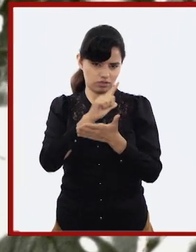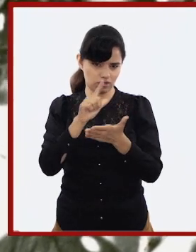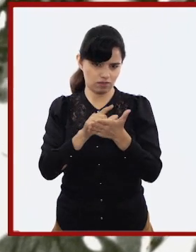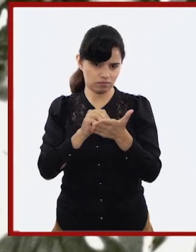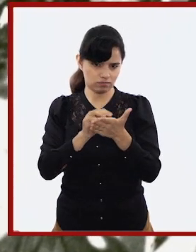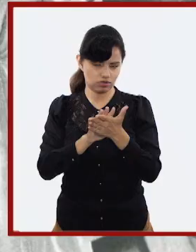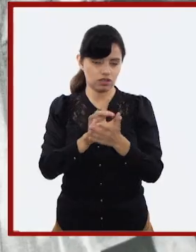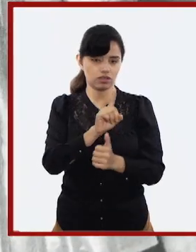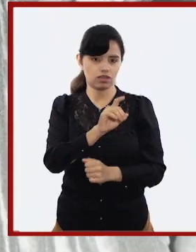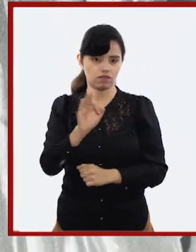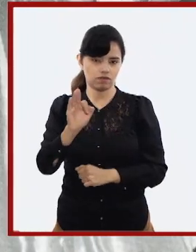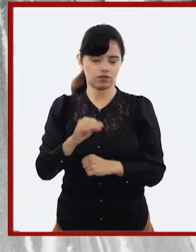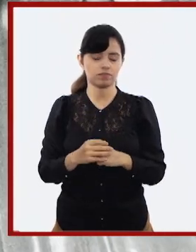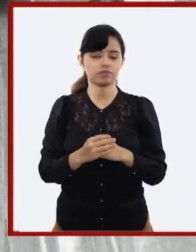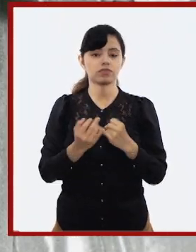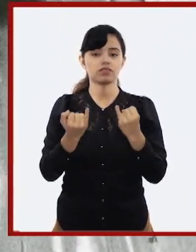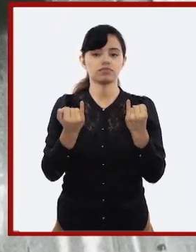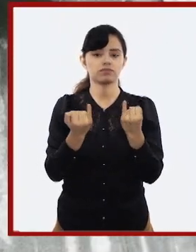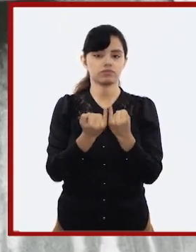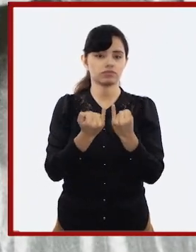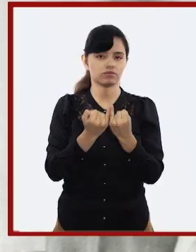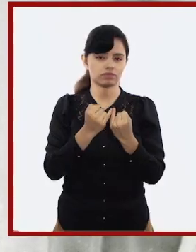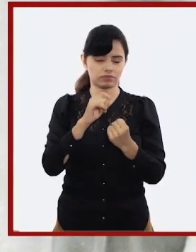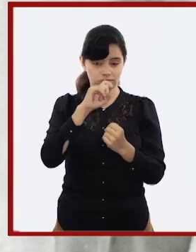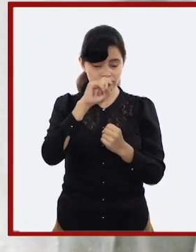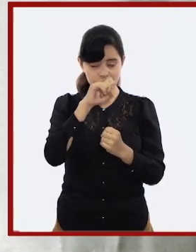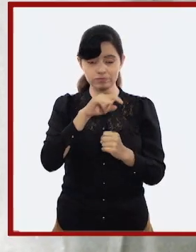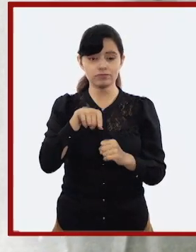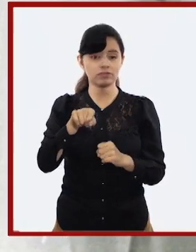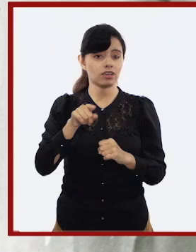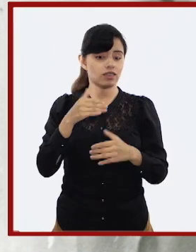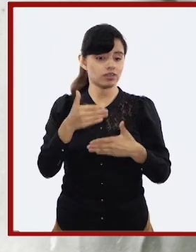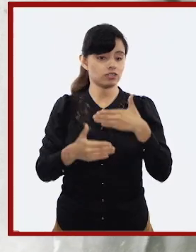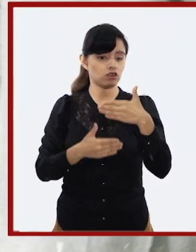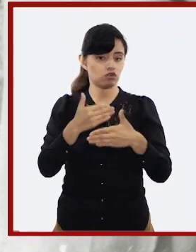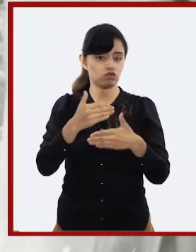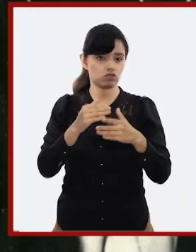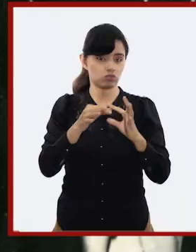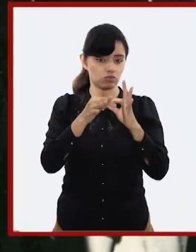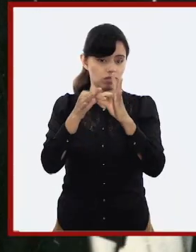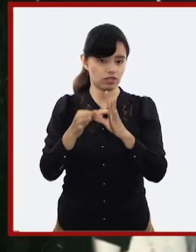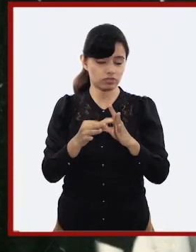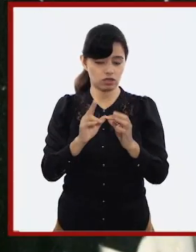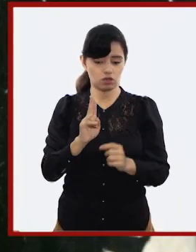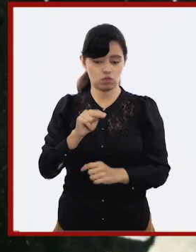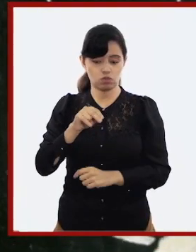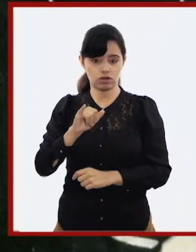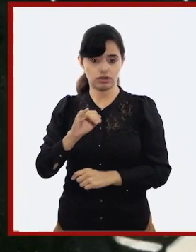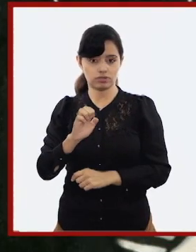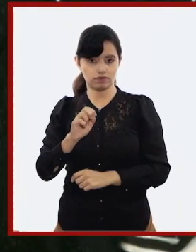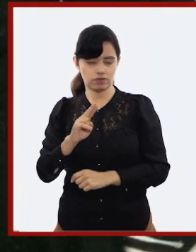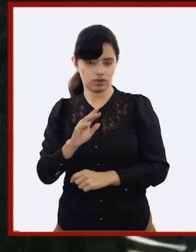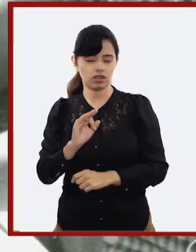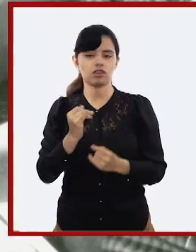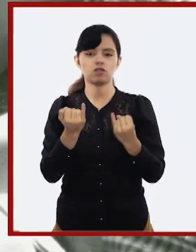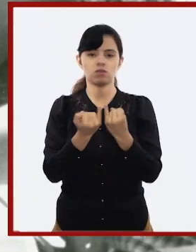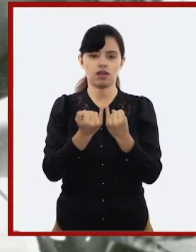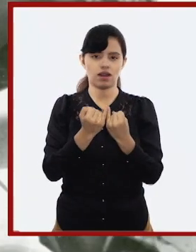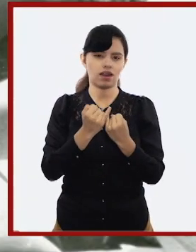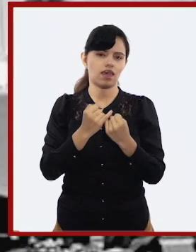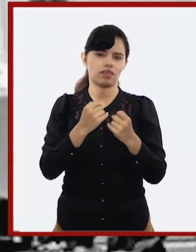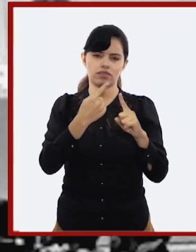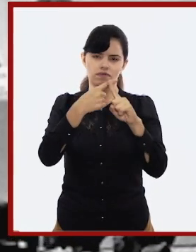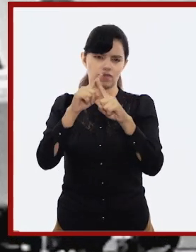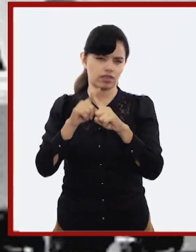Distrito Federal, el Fondo de Desarrollo de las Naciones Unidas para la Mujer, UNIFEM, así como con el apoyo de miembros de la